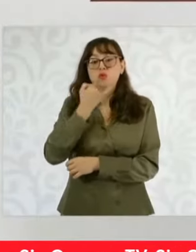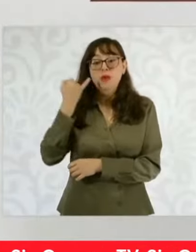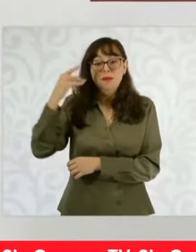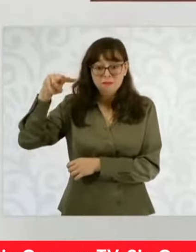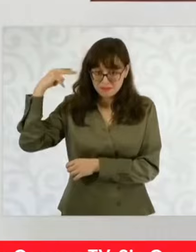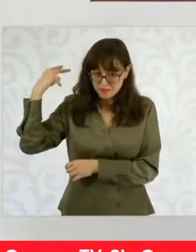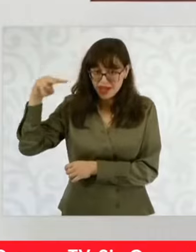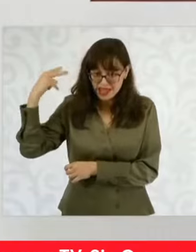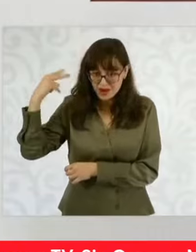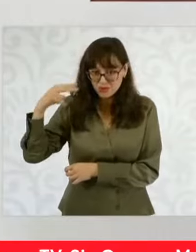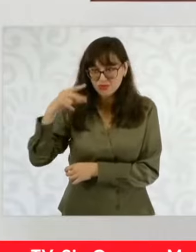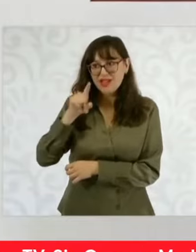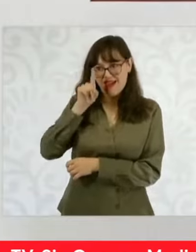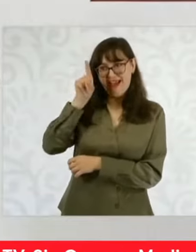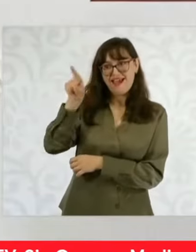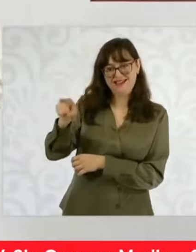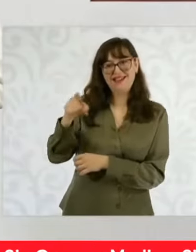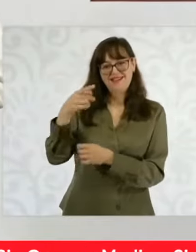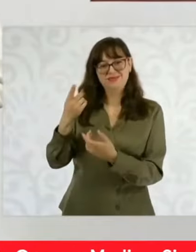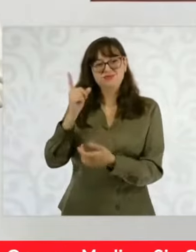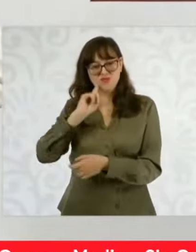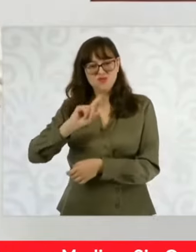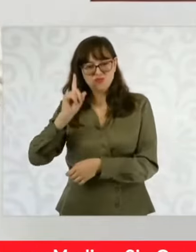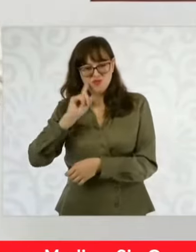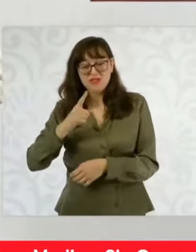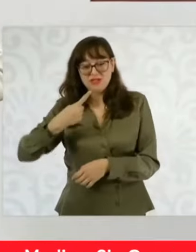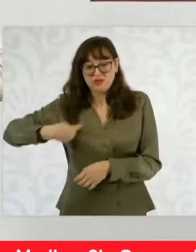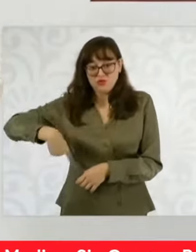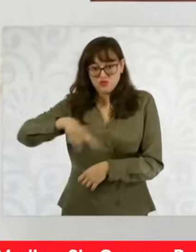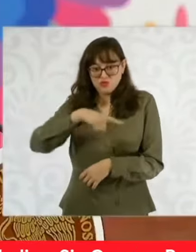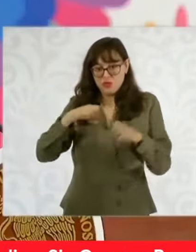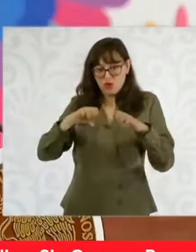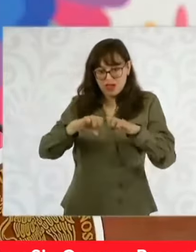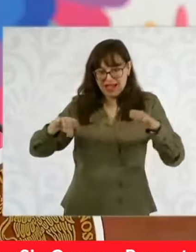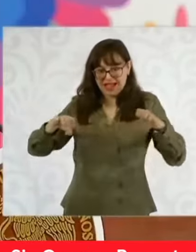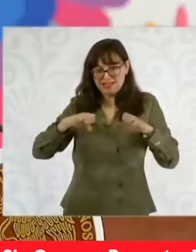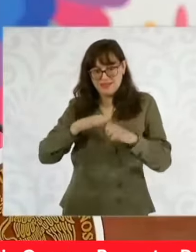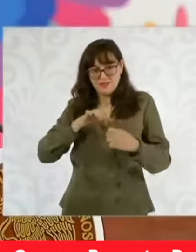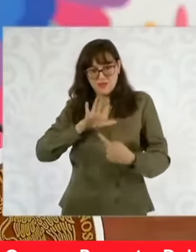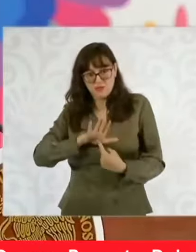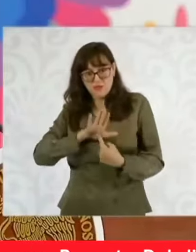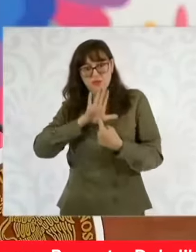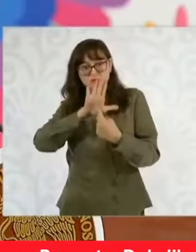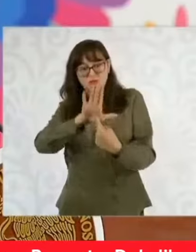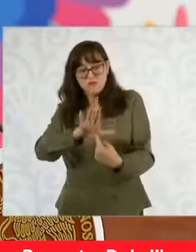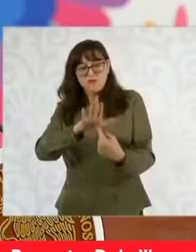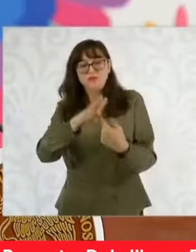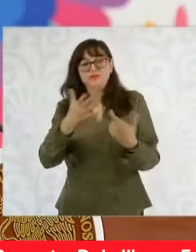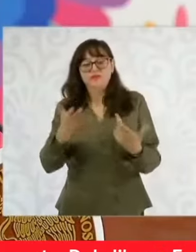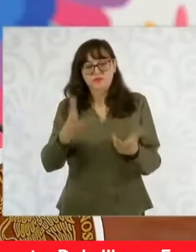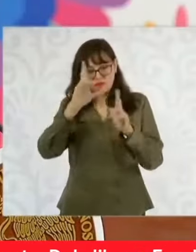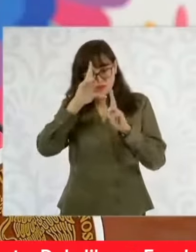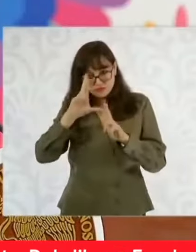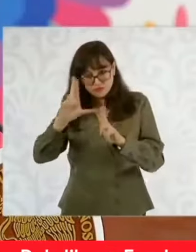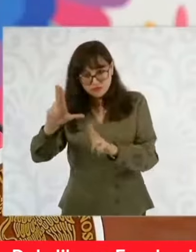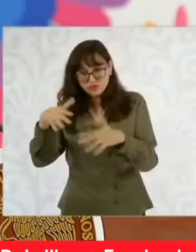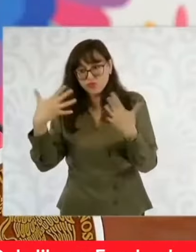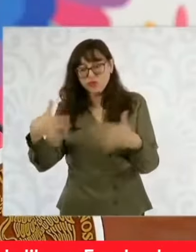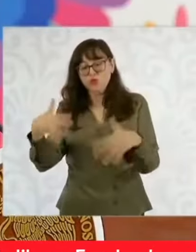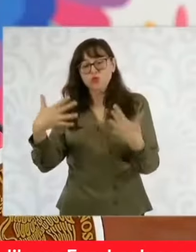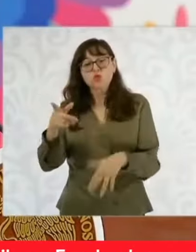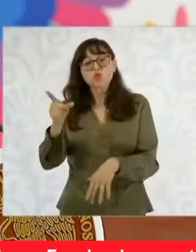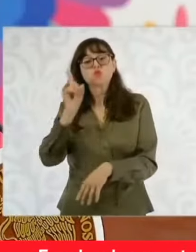el cual acabamos de presentar el equipo de suave patria, este video, como un pequeño homenaje a esta gran